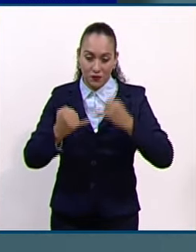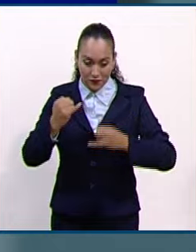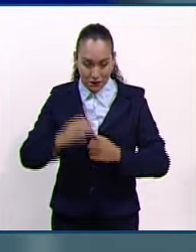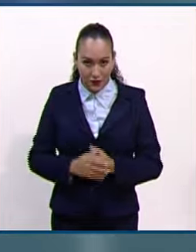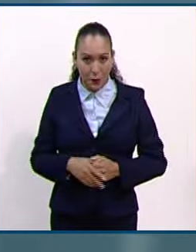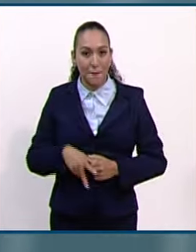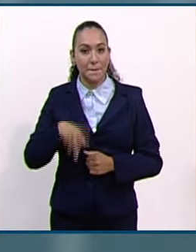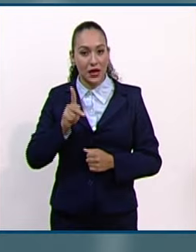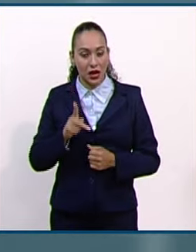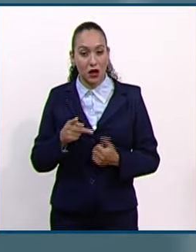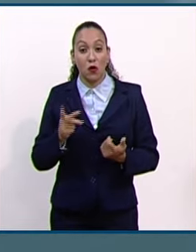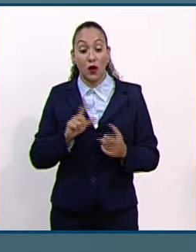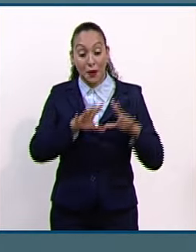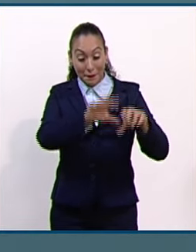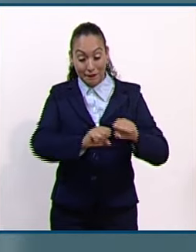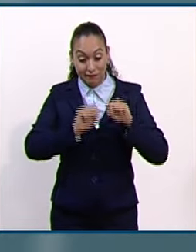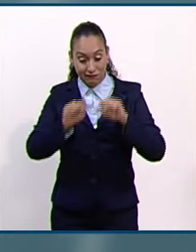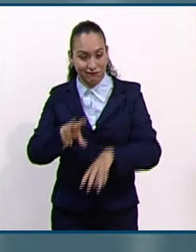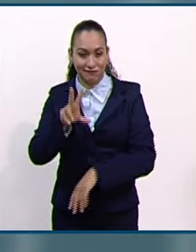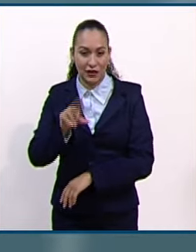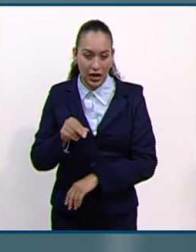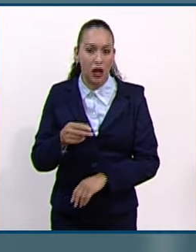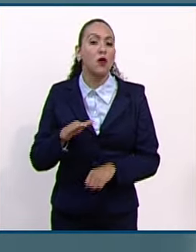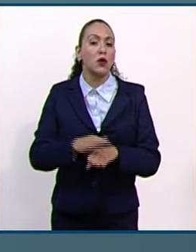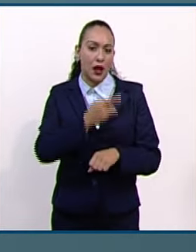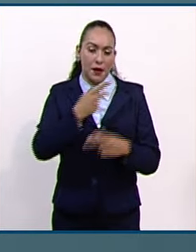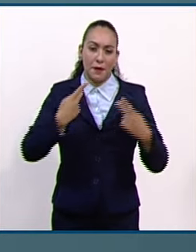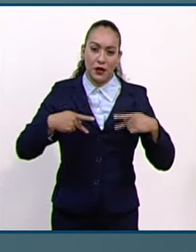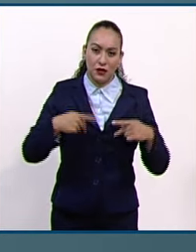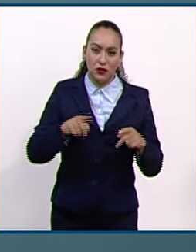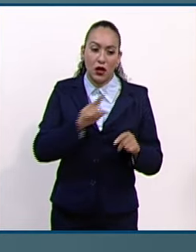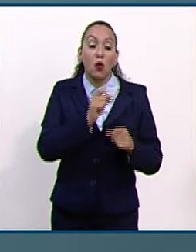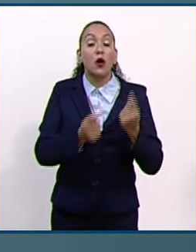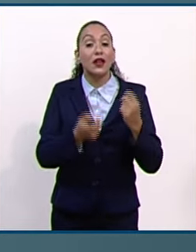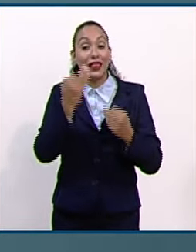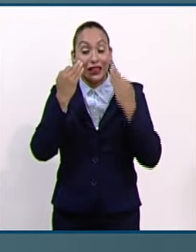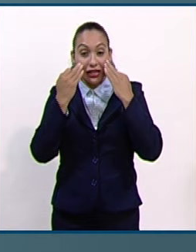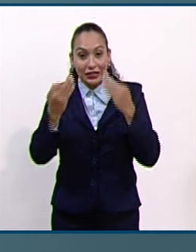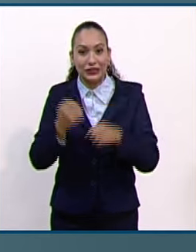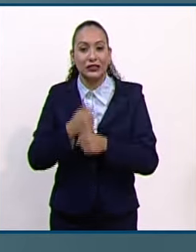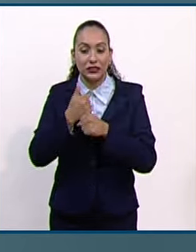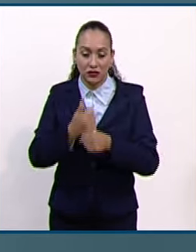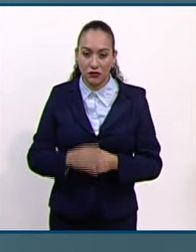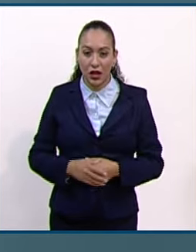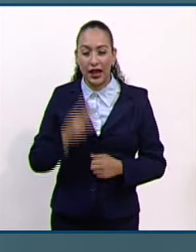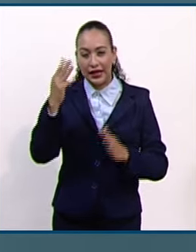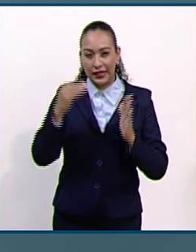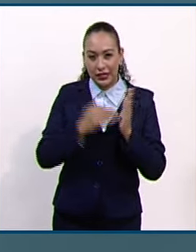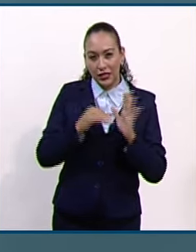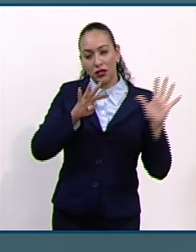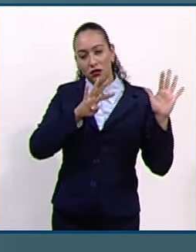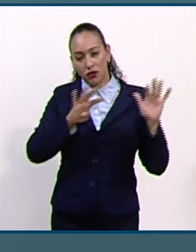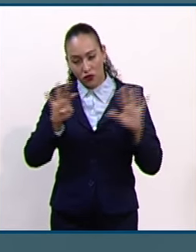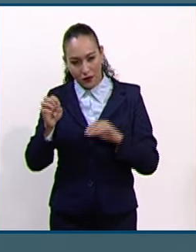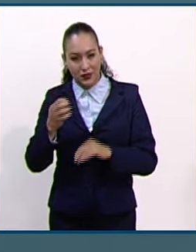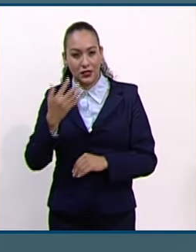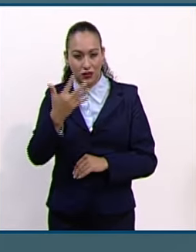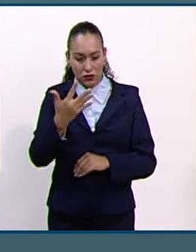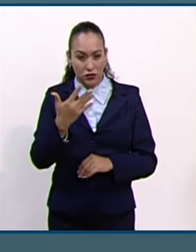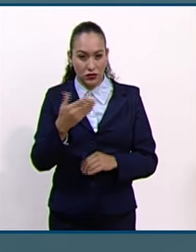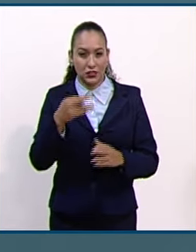razones, el riesgo de evasión o que represente un riesgo para la víctima y los testigos. En los 3.905 casos que representa